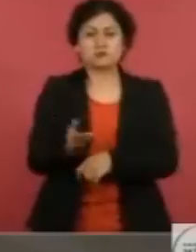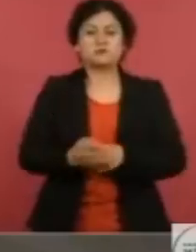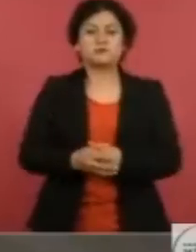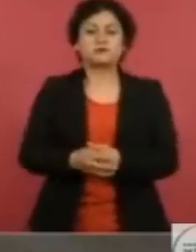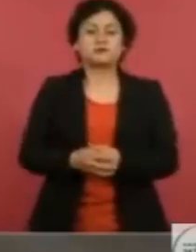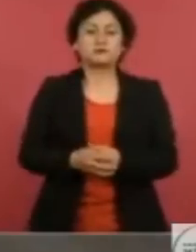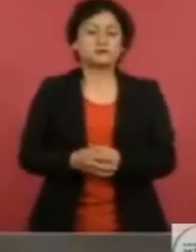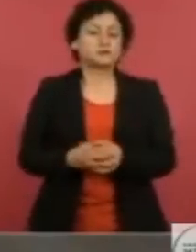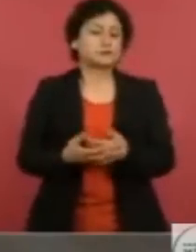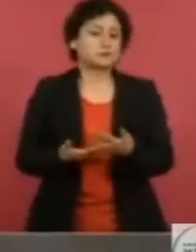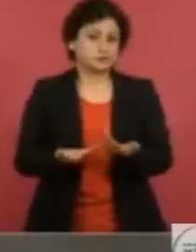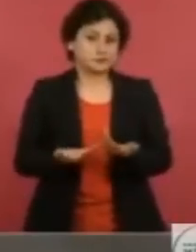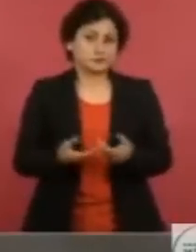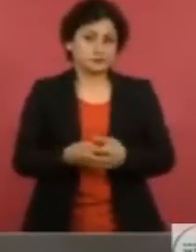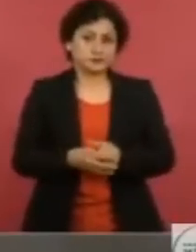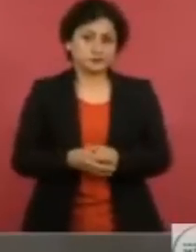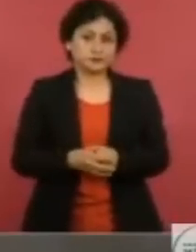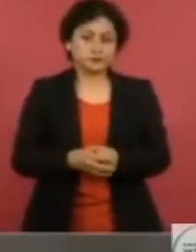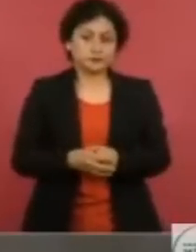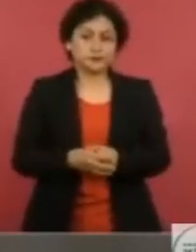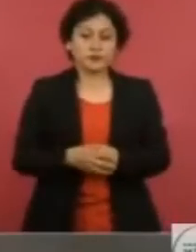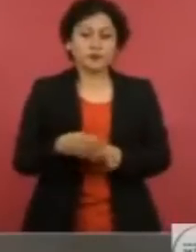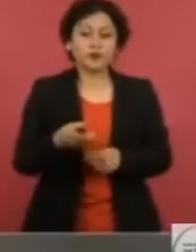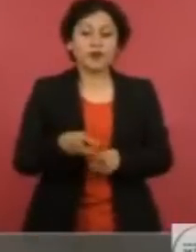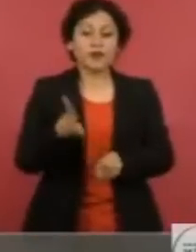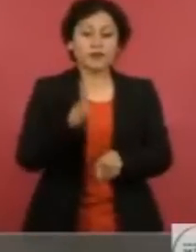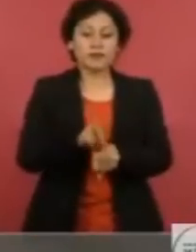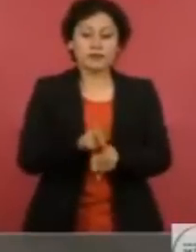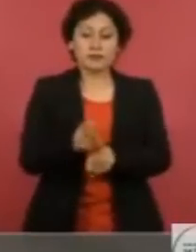Y en efecto, el día 13